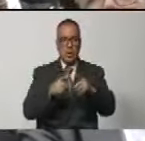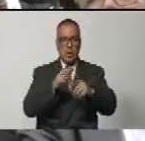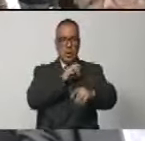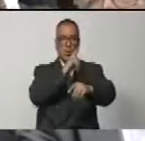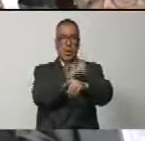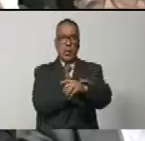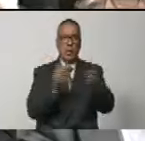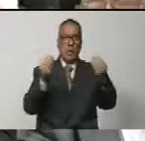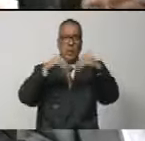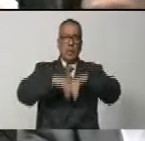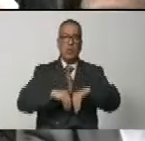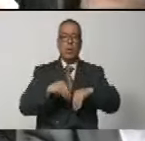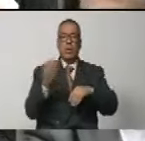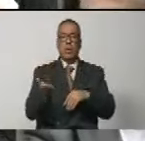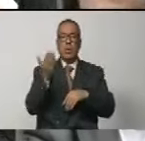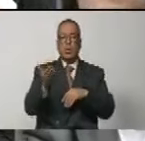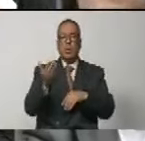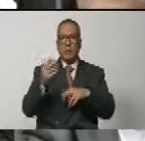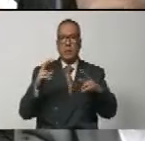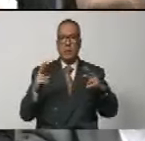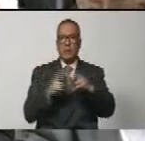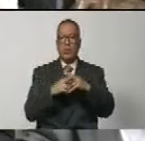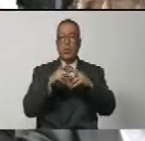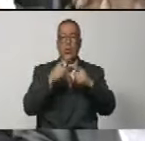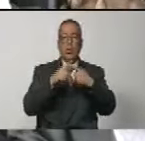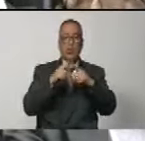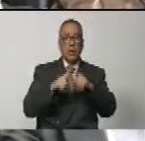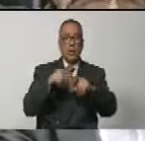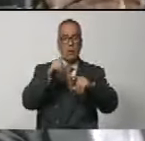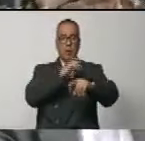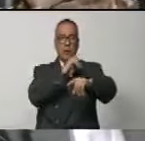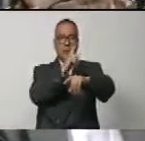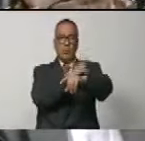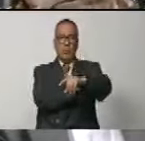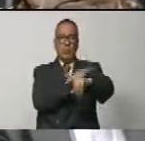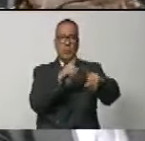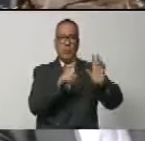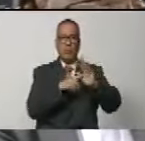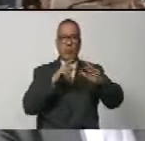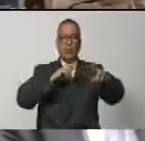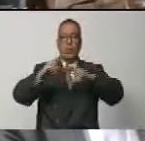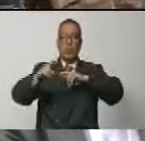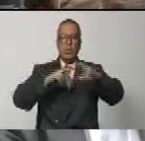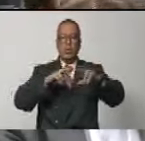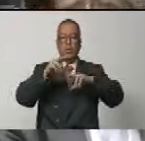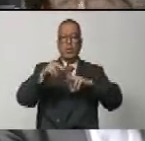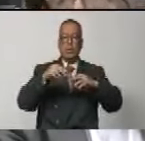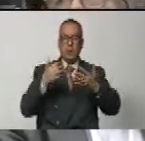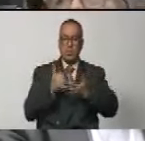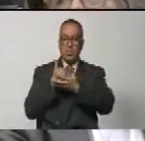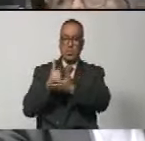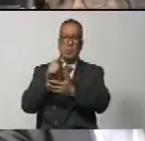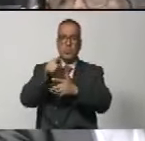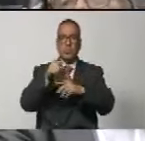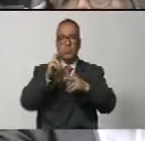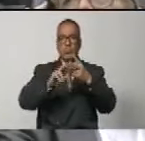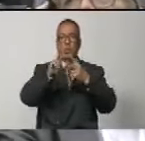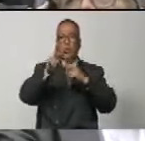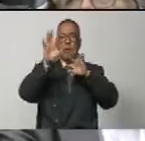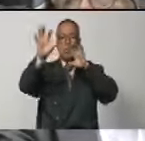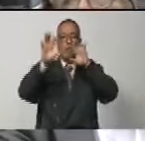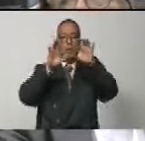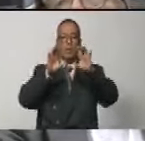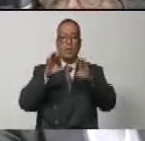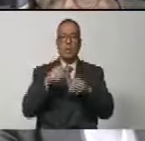importantes acuerdos, en importantes convenios que procuren el fortalecimiento de las relaciones y el beneficio de ambos